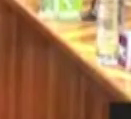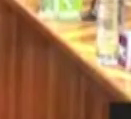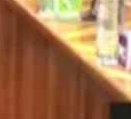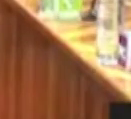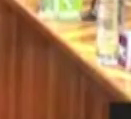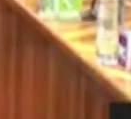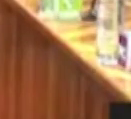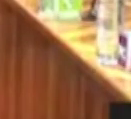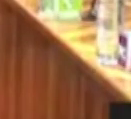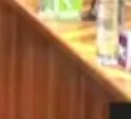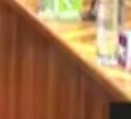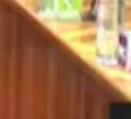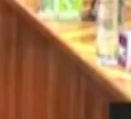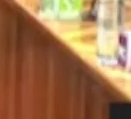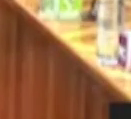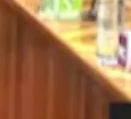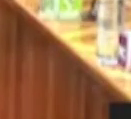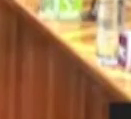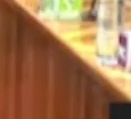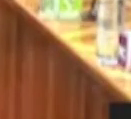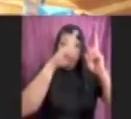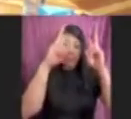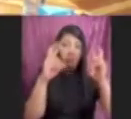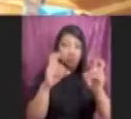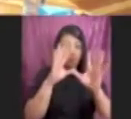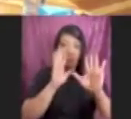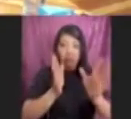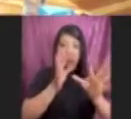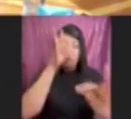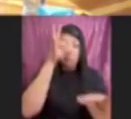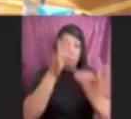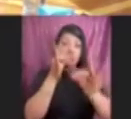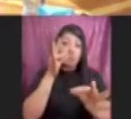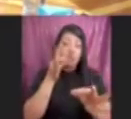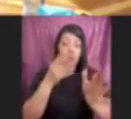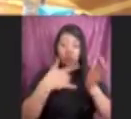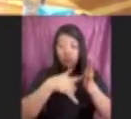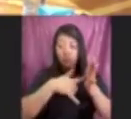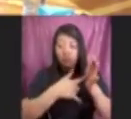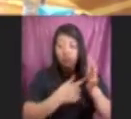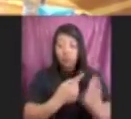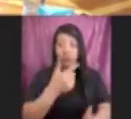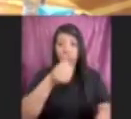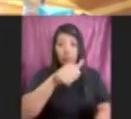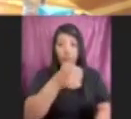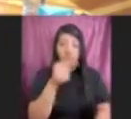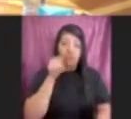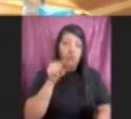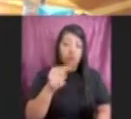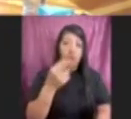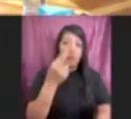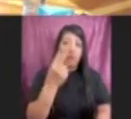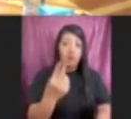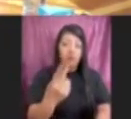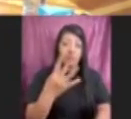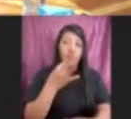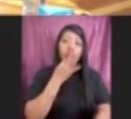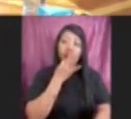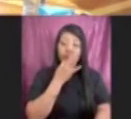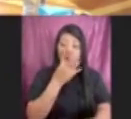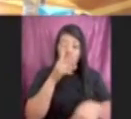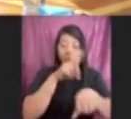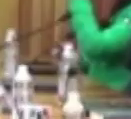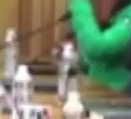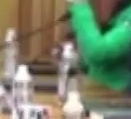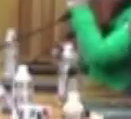la contratación del ente auditor para su explicación en el proceso electoral local extraordinario 2024. En la sesión especial, la